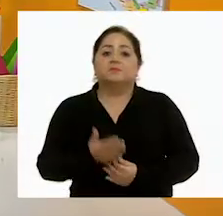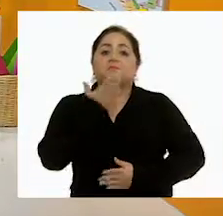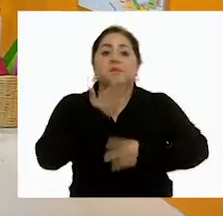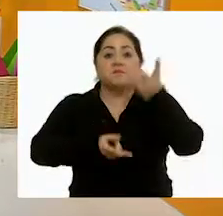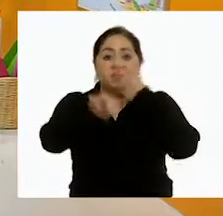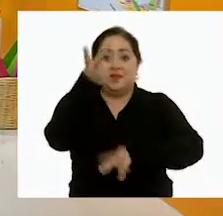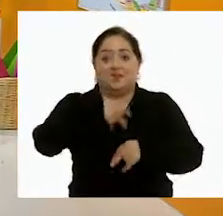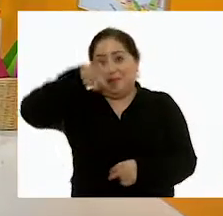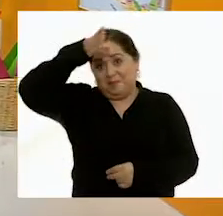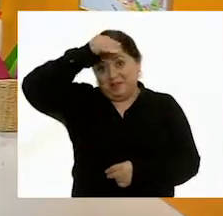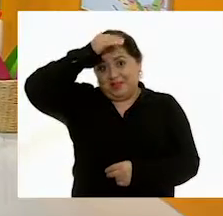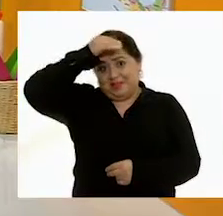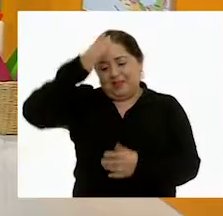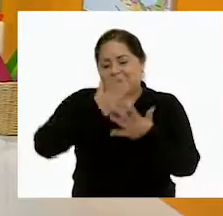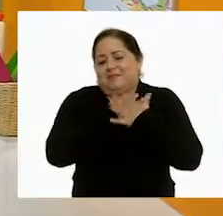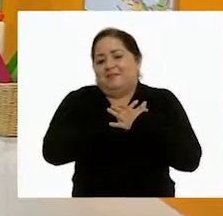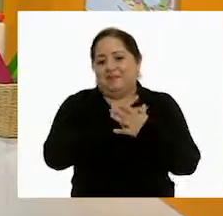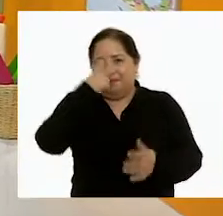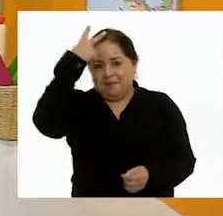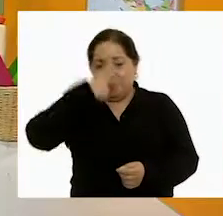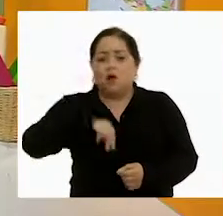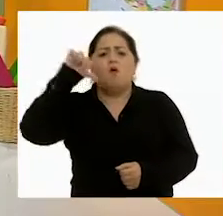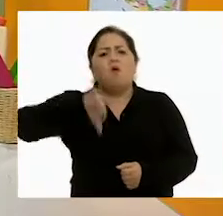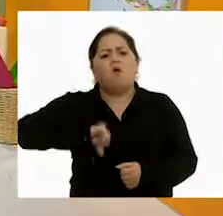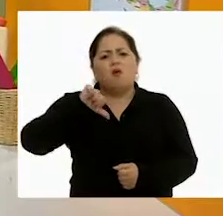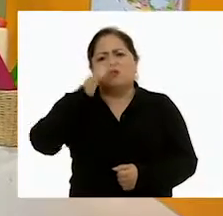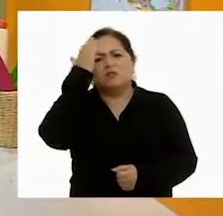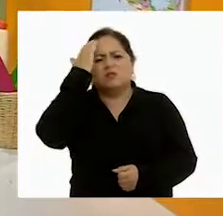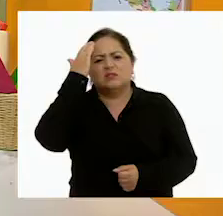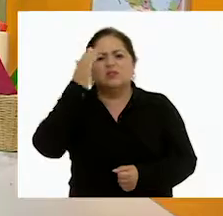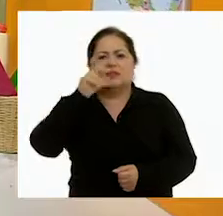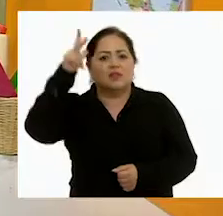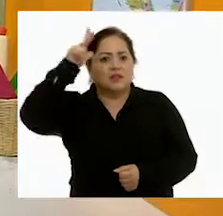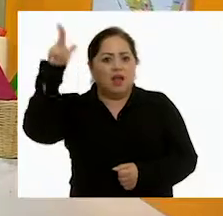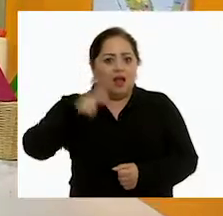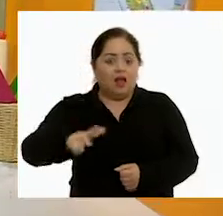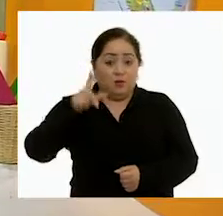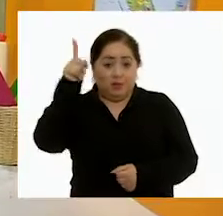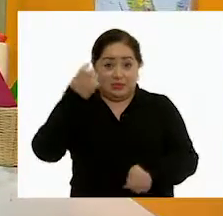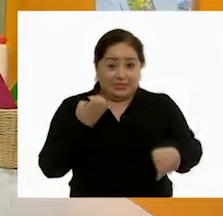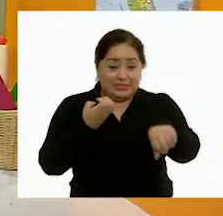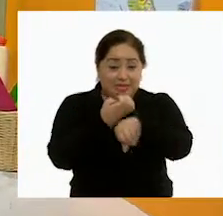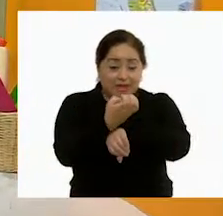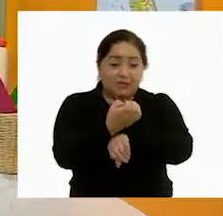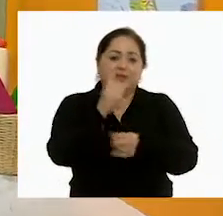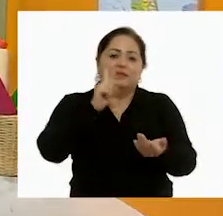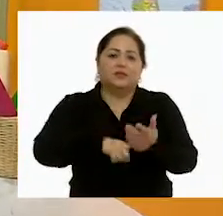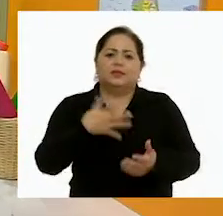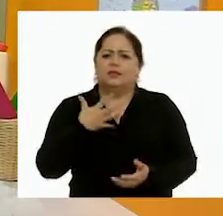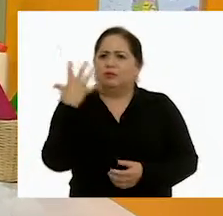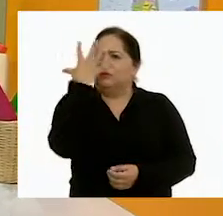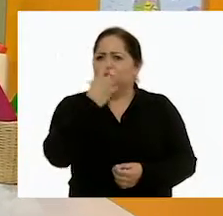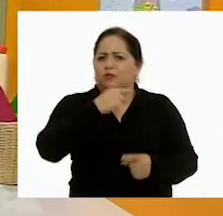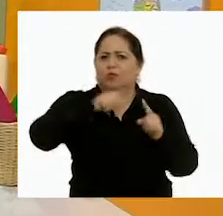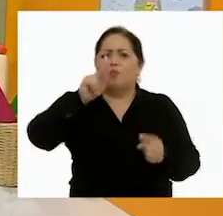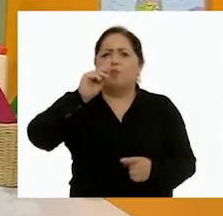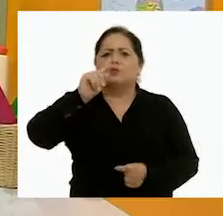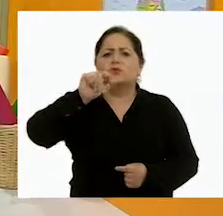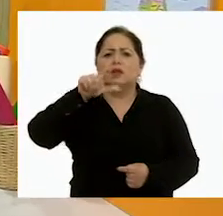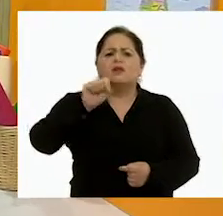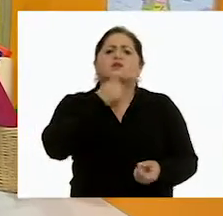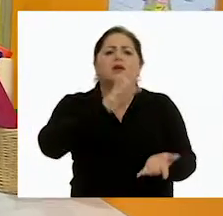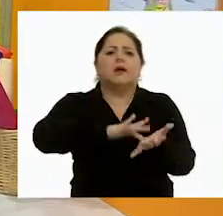Bienvenidos a Aprendiendo a Amar a México. Hoy conoceremos Hidalgo, uno de los estados que cuenta con bellas postales gracias